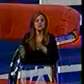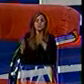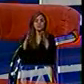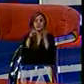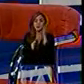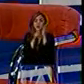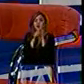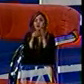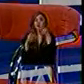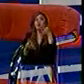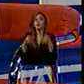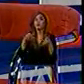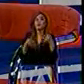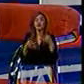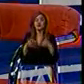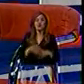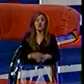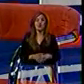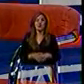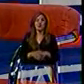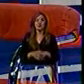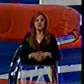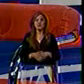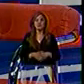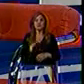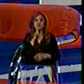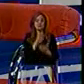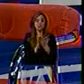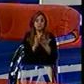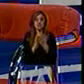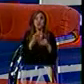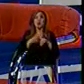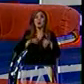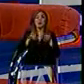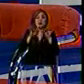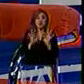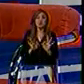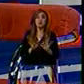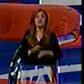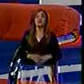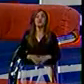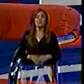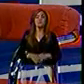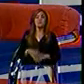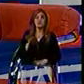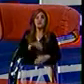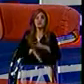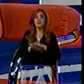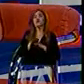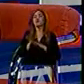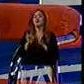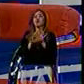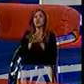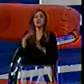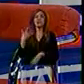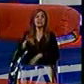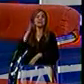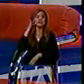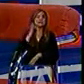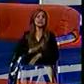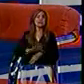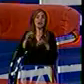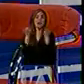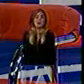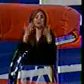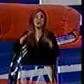de Justicia encargado, Paul Granda, mostró varias evidencias que confirmarían el ingreso irregular de la asambleísta Sofía